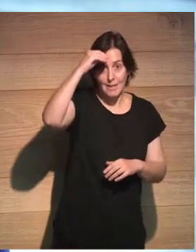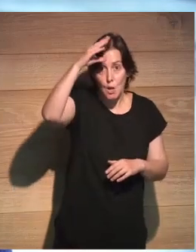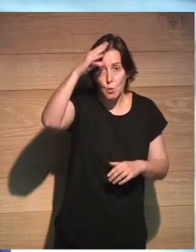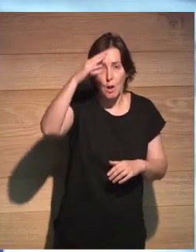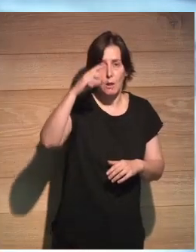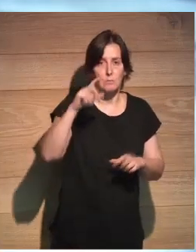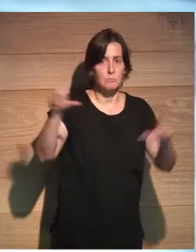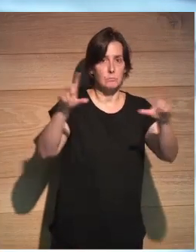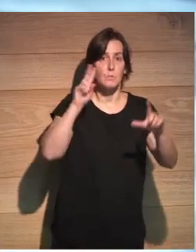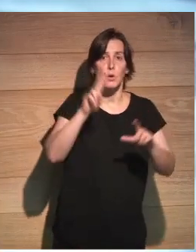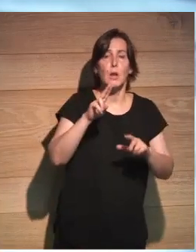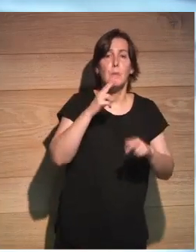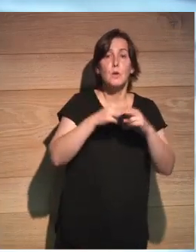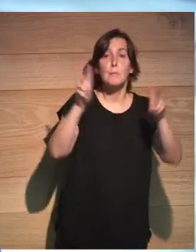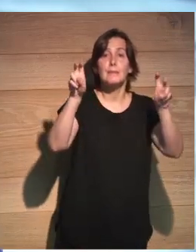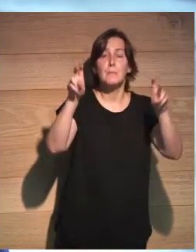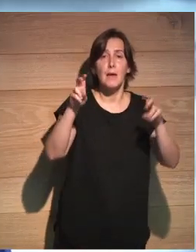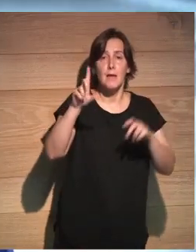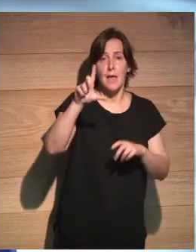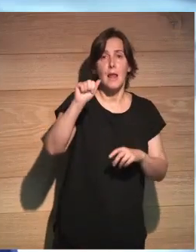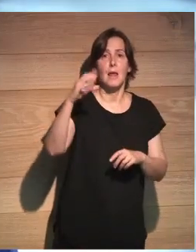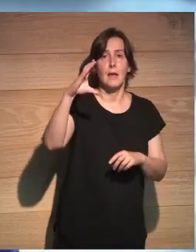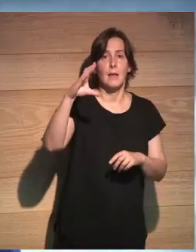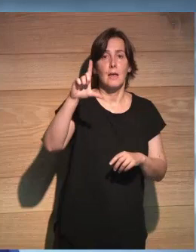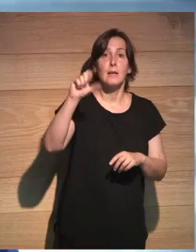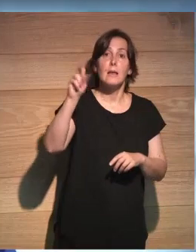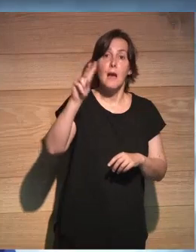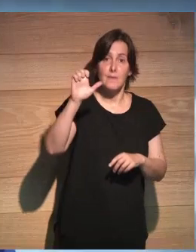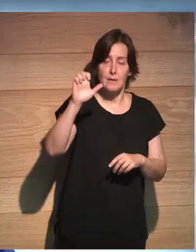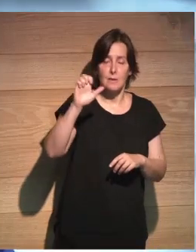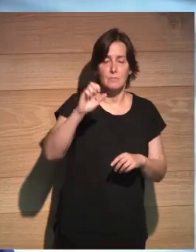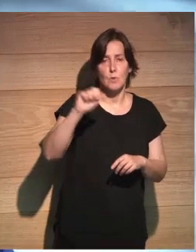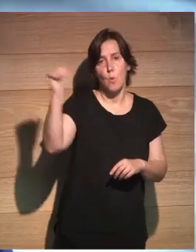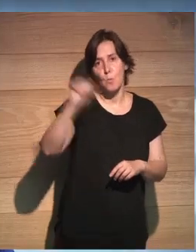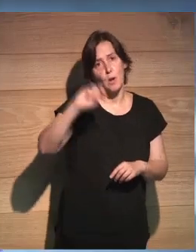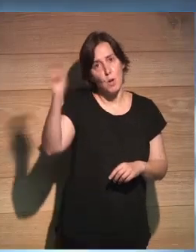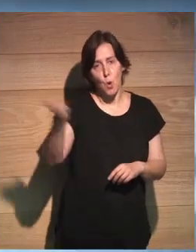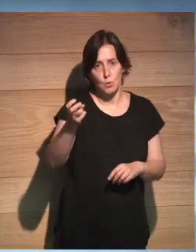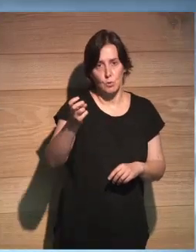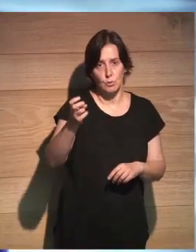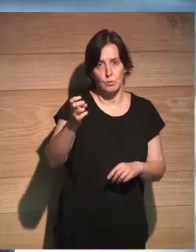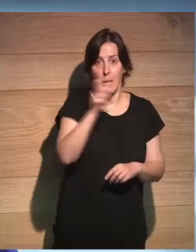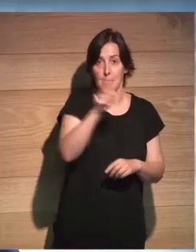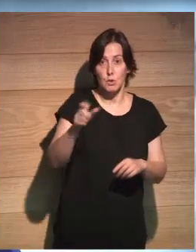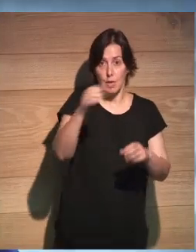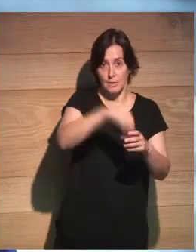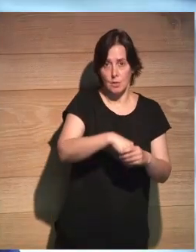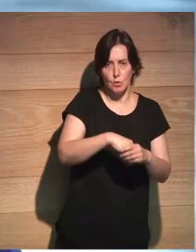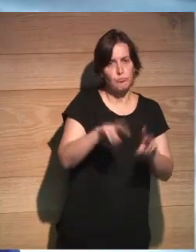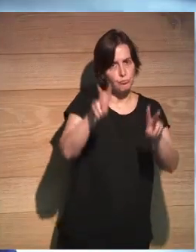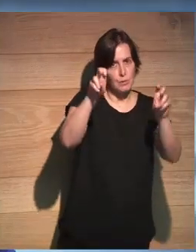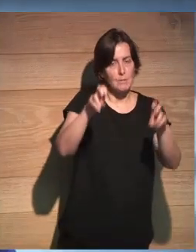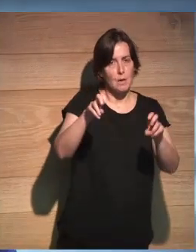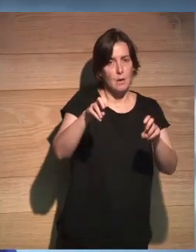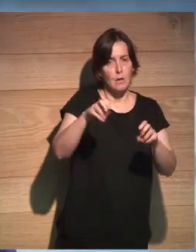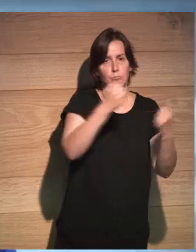ver programas como La Clave, el nivel cultural que tenían, u otros programas similares, donde iban personas que sabían de los temas que se hablaban,